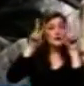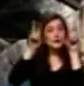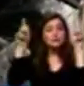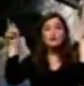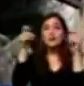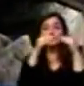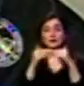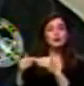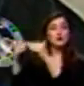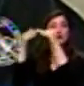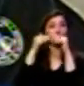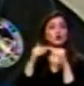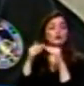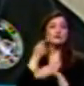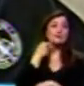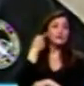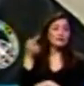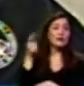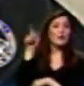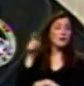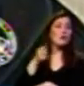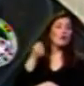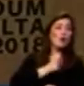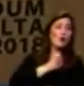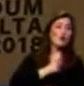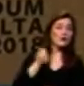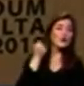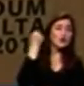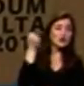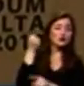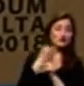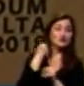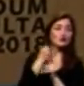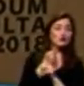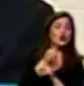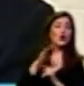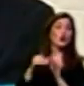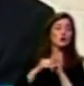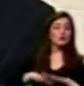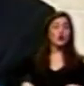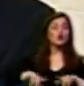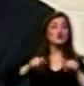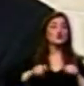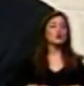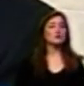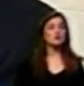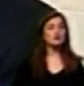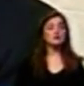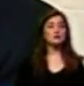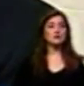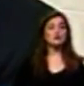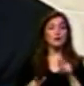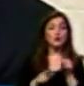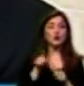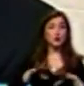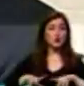una fiesta democrática y señaló que este deber ciudadano forma parte de la lucha contra la corrupción. Para que las personas corruptas